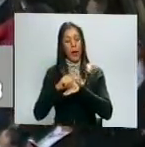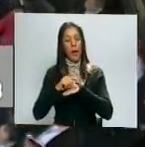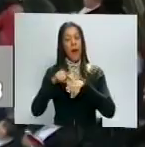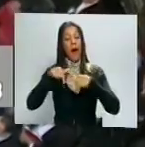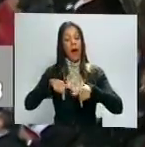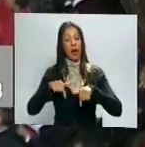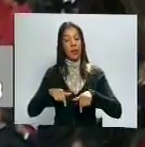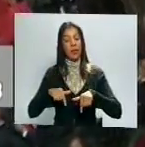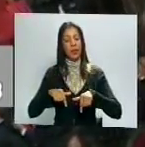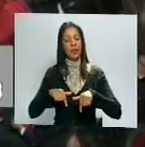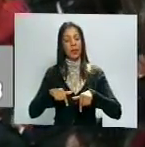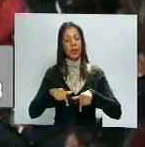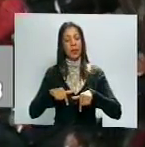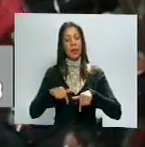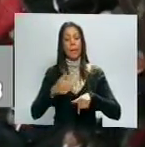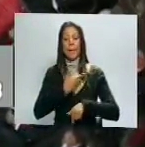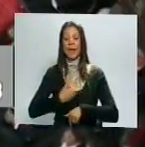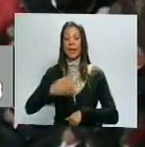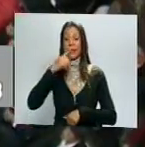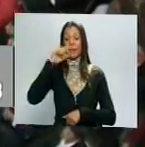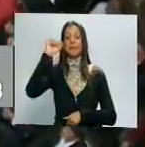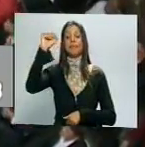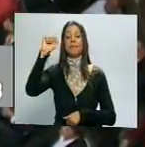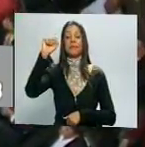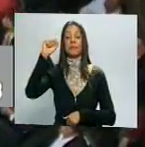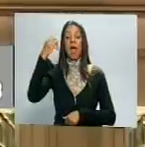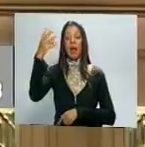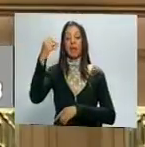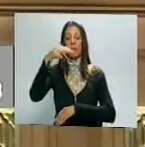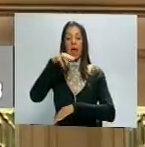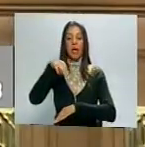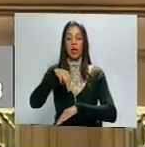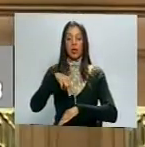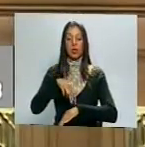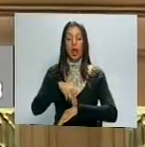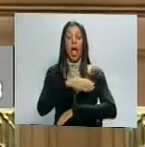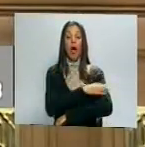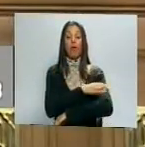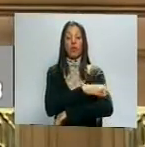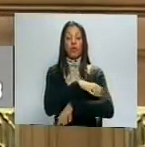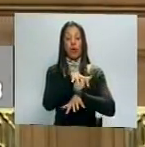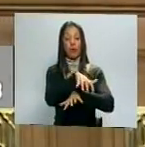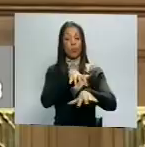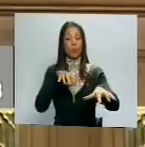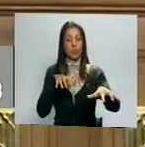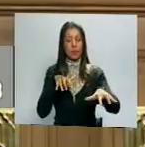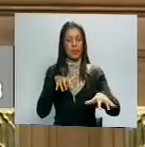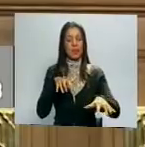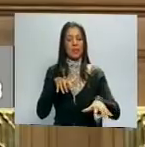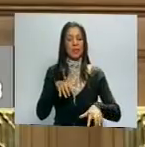vino Nicolás Maduro con una Asamblea Nacional. Mire, yo le voy a decir lo siguiente.